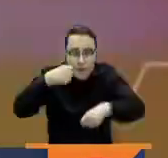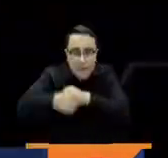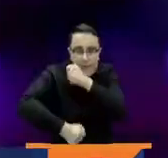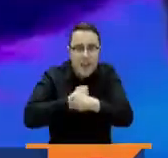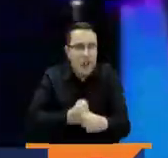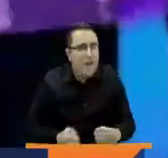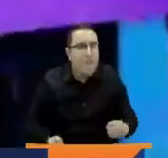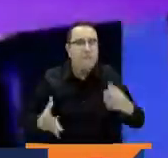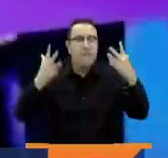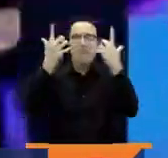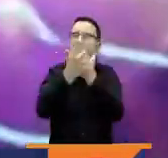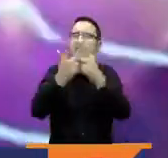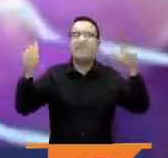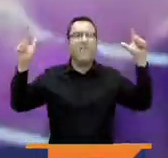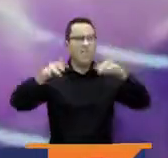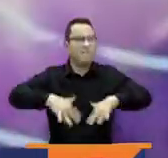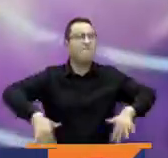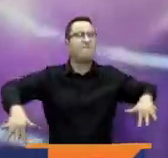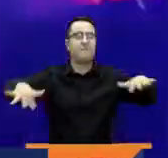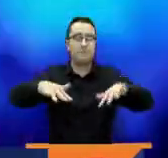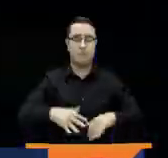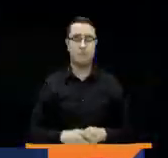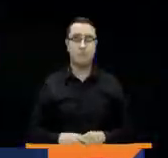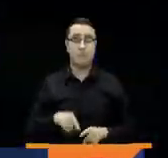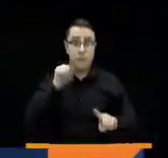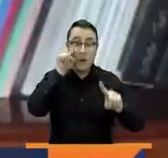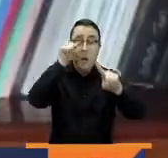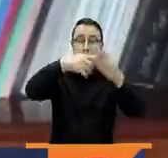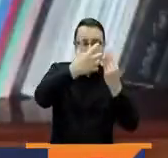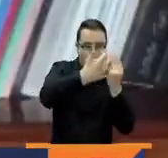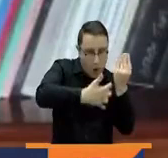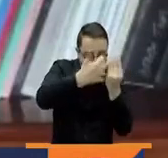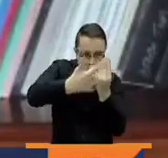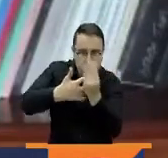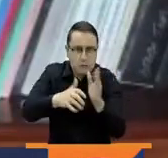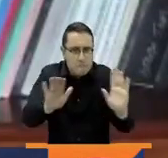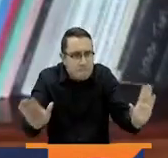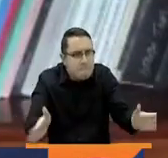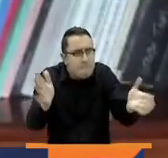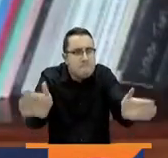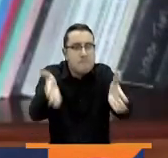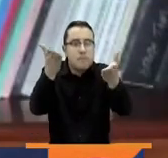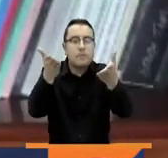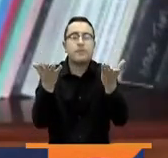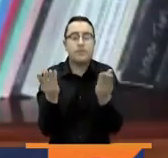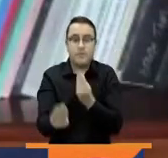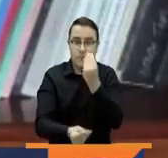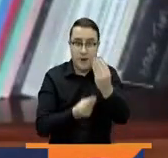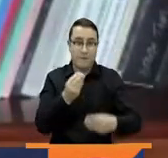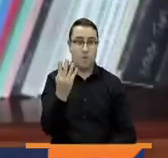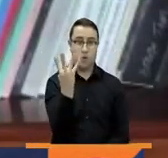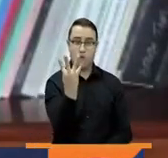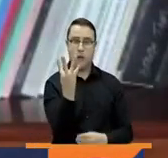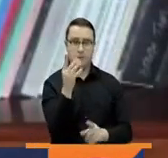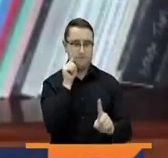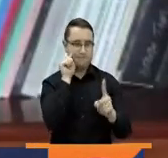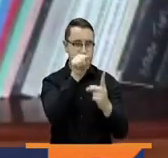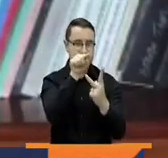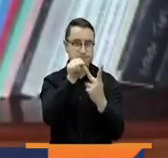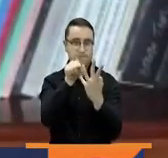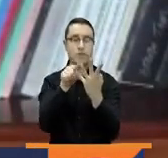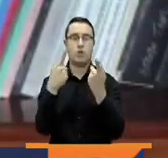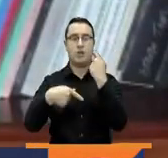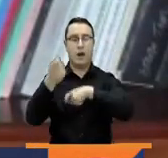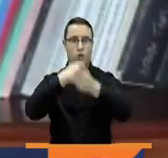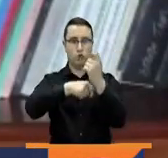híbrido. Con el fin de reactivar la industria se llevarán a cabo 4 ruedas de negocios. en las que más